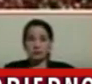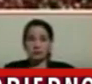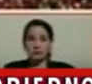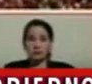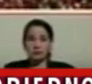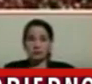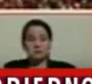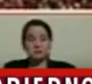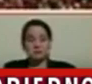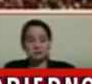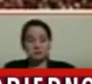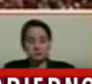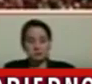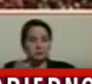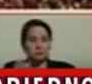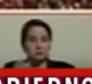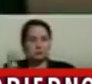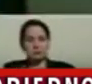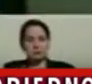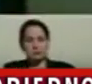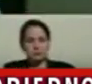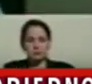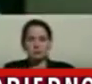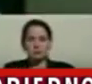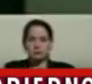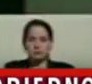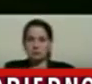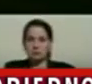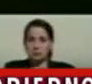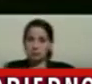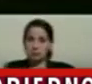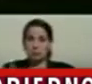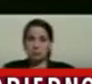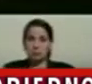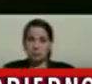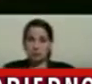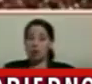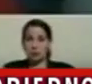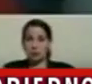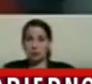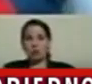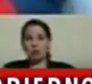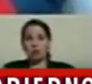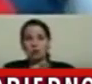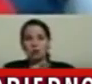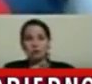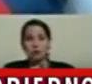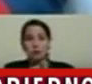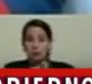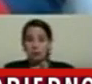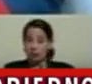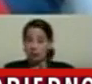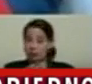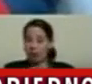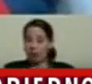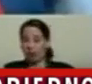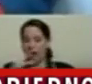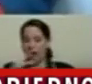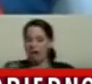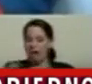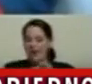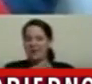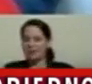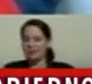la crearon para mandar en mensaje a los traidores que habían captado de